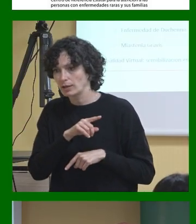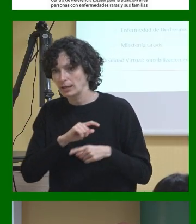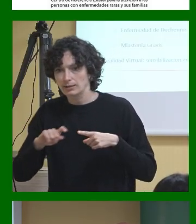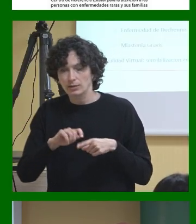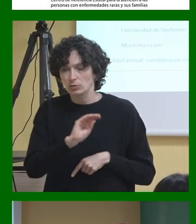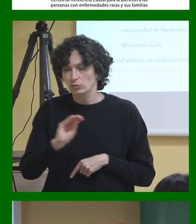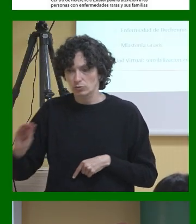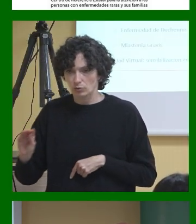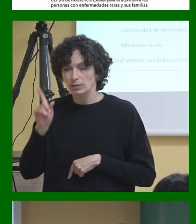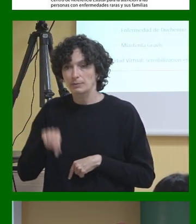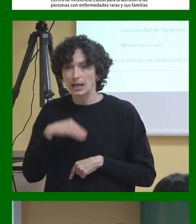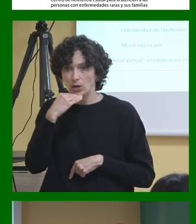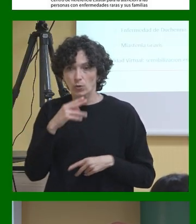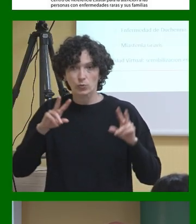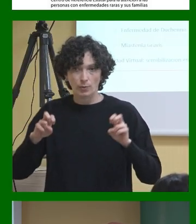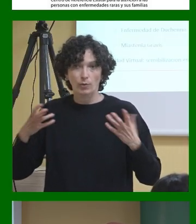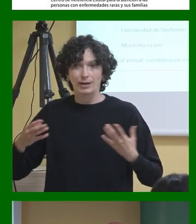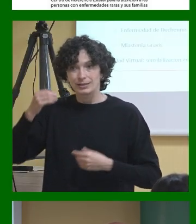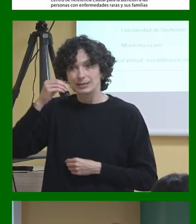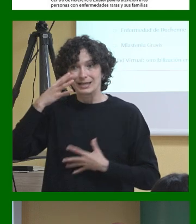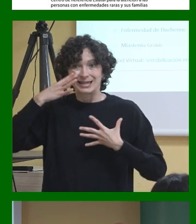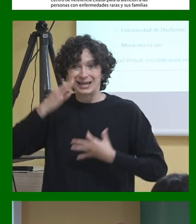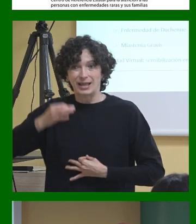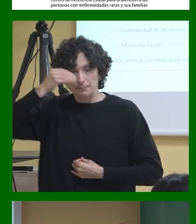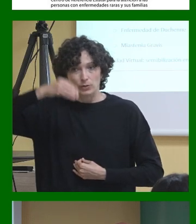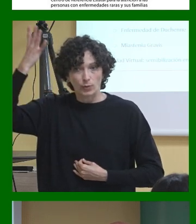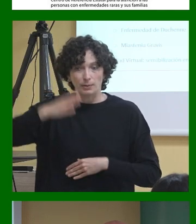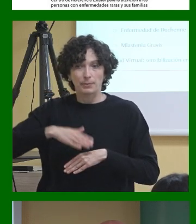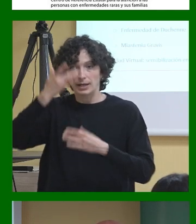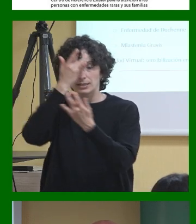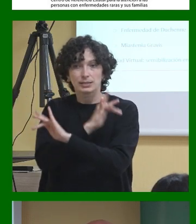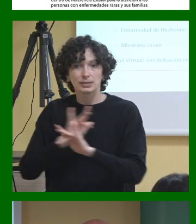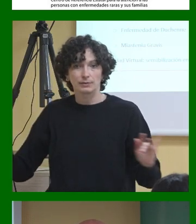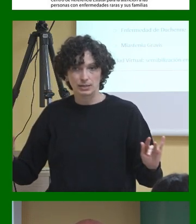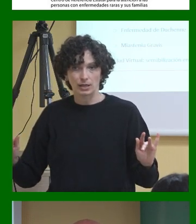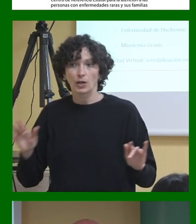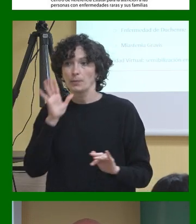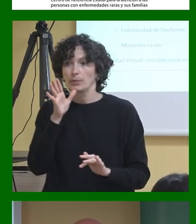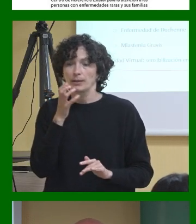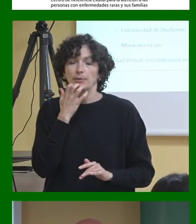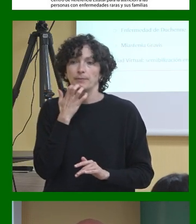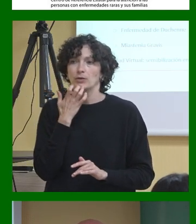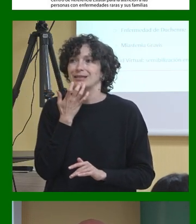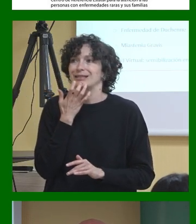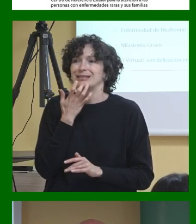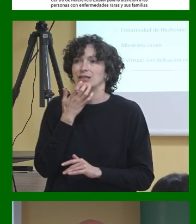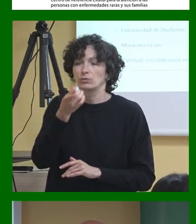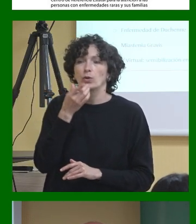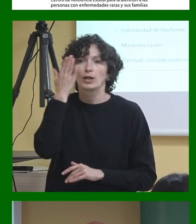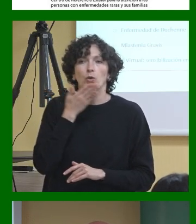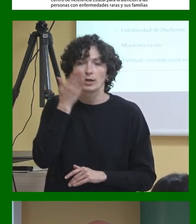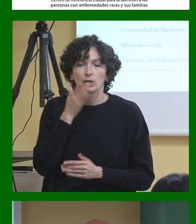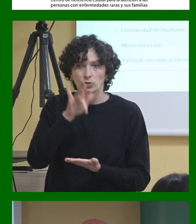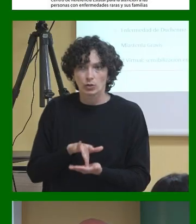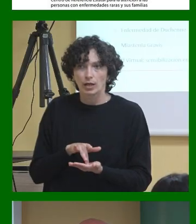que es nueva, que es la realidad virtual como medio para sensibilizar, porque alguien, creo que ha comentado Jonathan, ¿qué pasa cuando tú estás en el colegio? Y